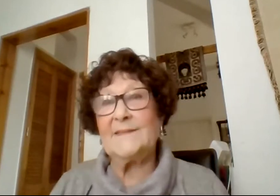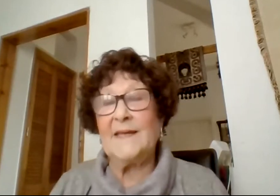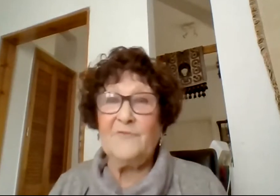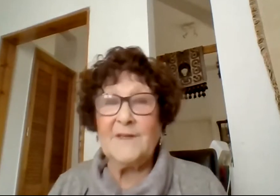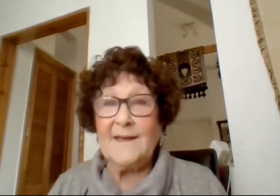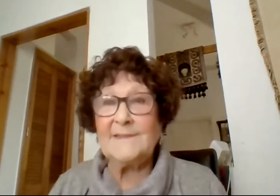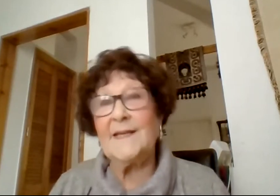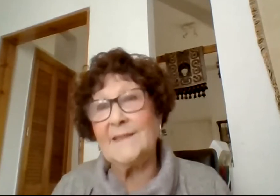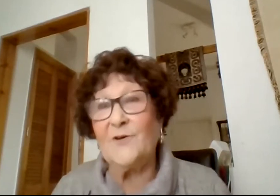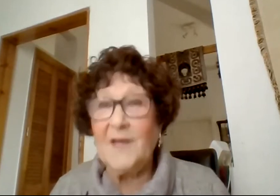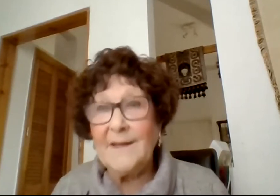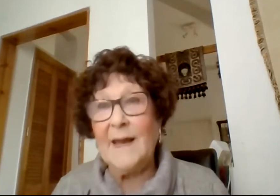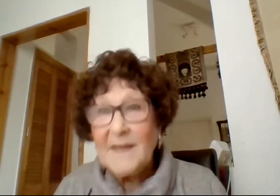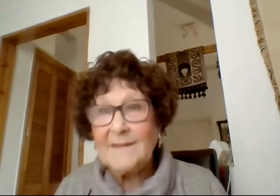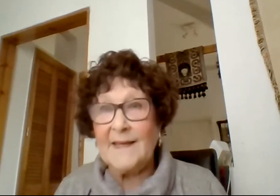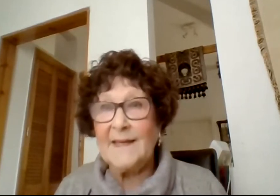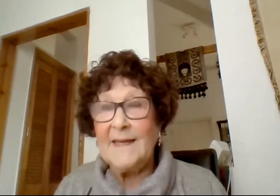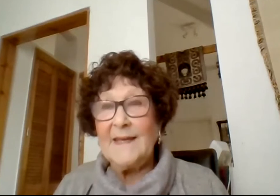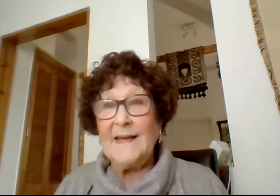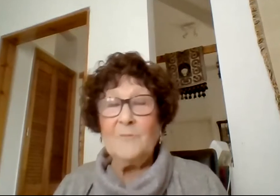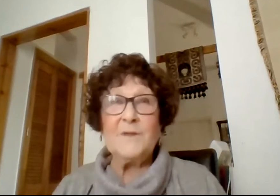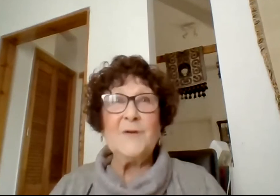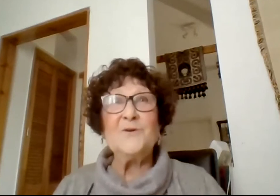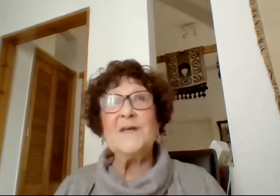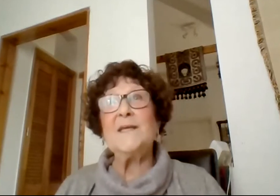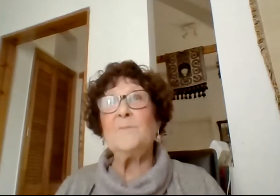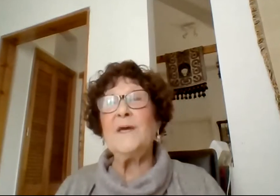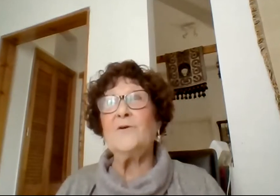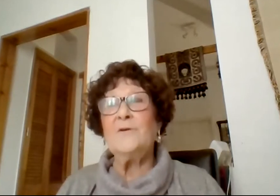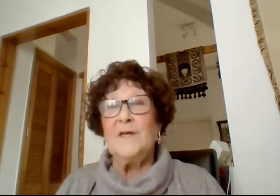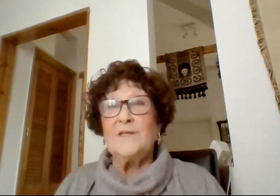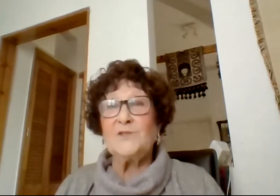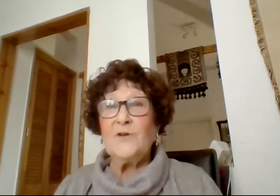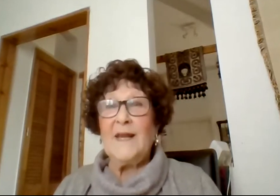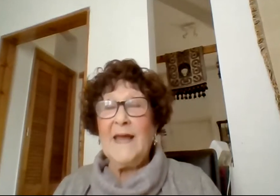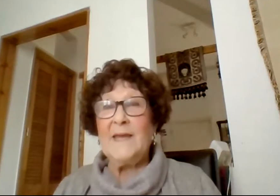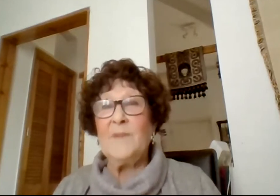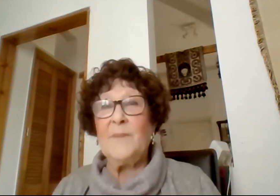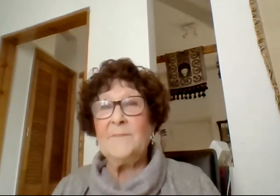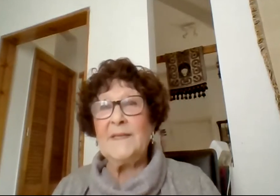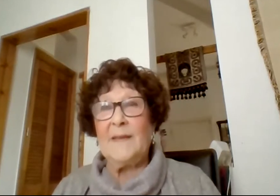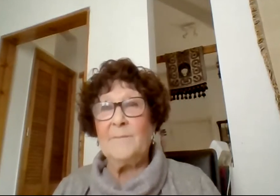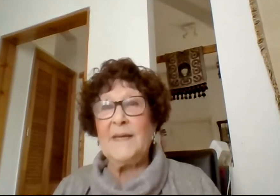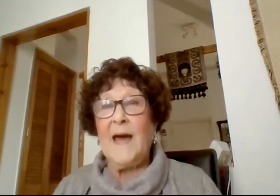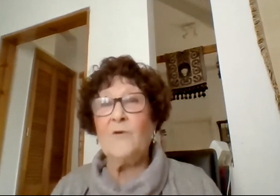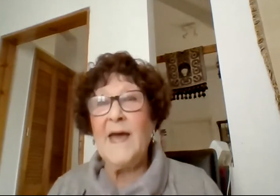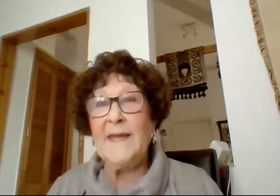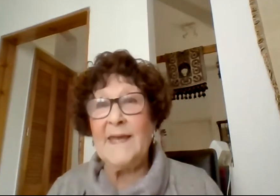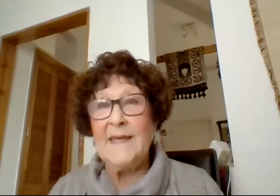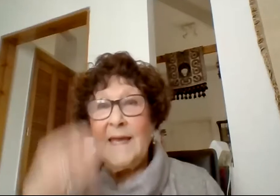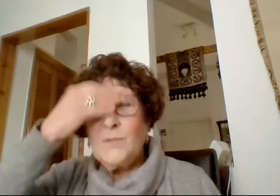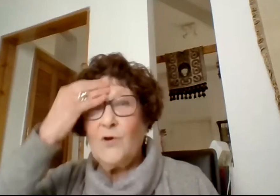que están afectadas en la teoría de la mente. Las neuronas espejo son las que me permiten ver